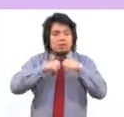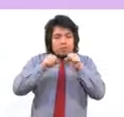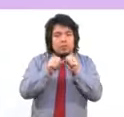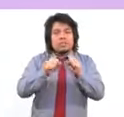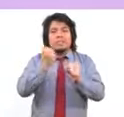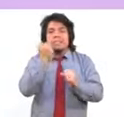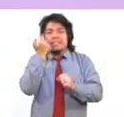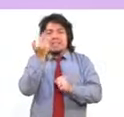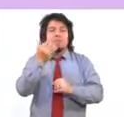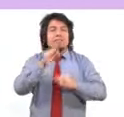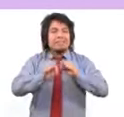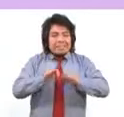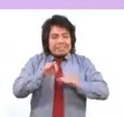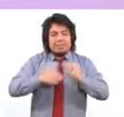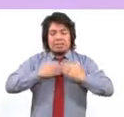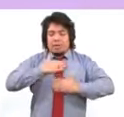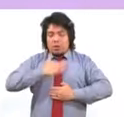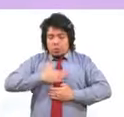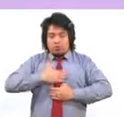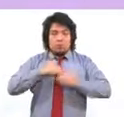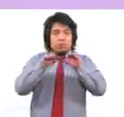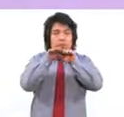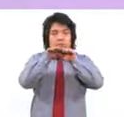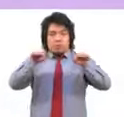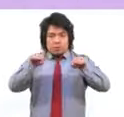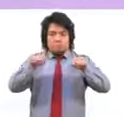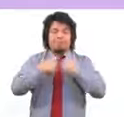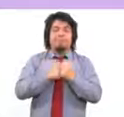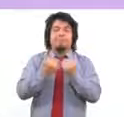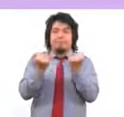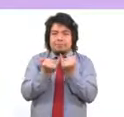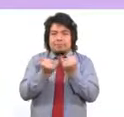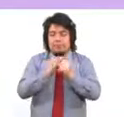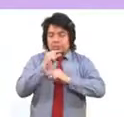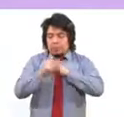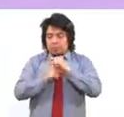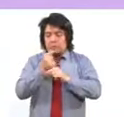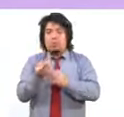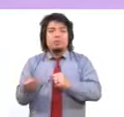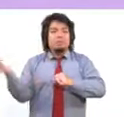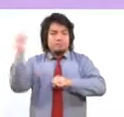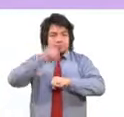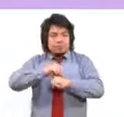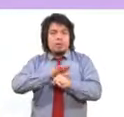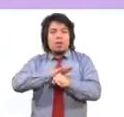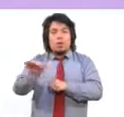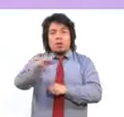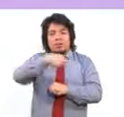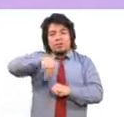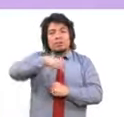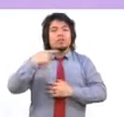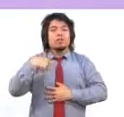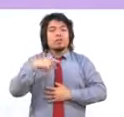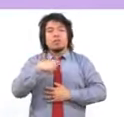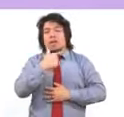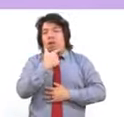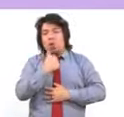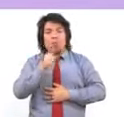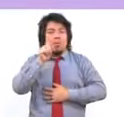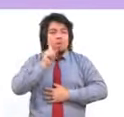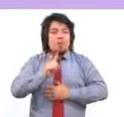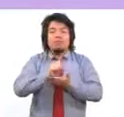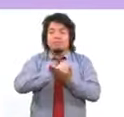ser democráticos, que somos democráticos y que ponemos en el centro los derechos de las personas. Por ello,